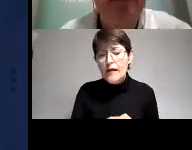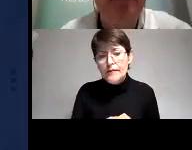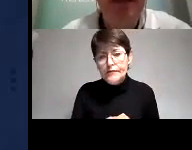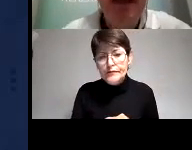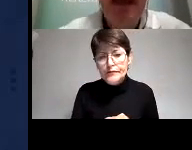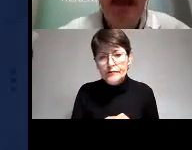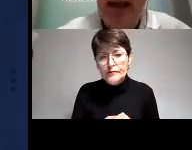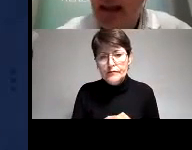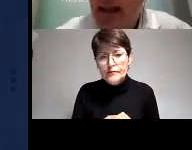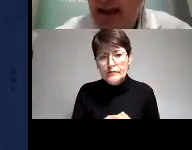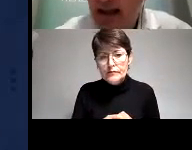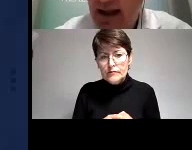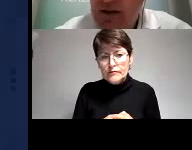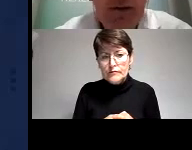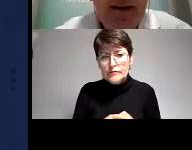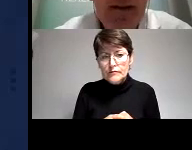manera.